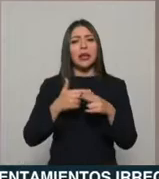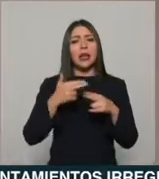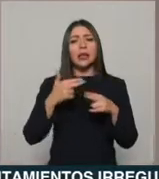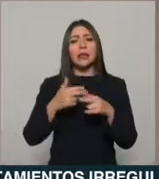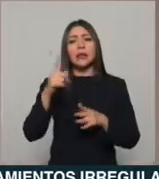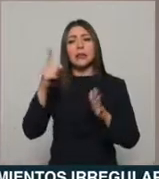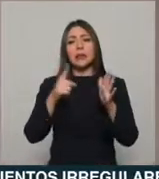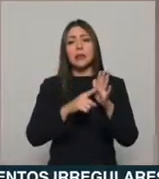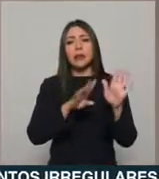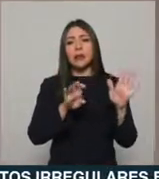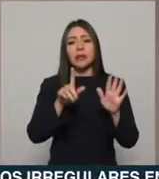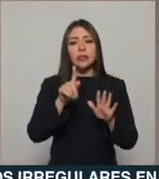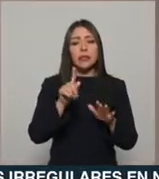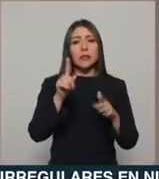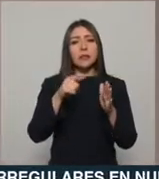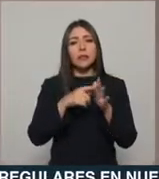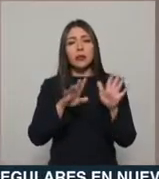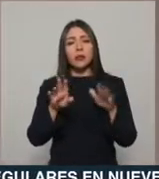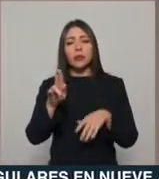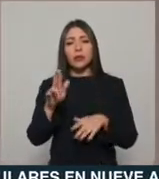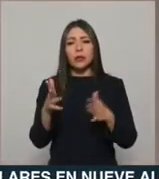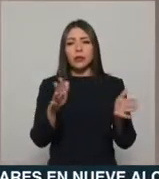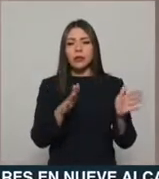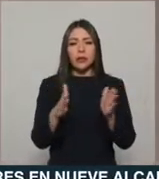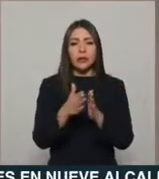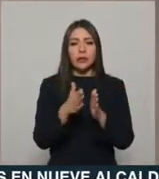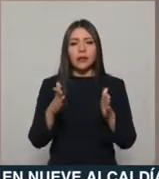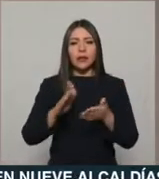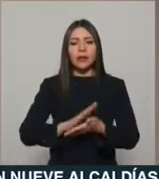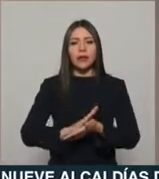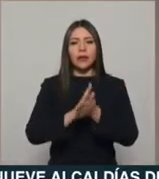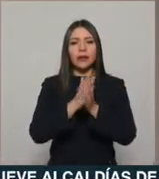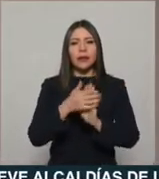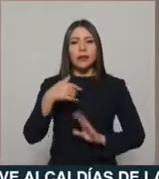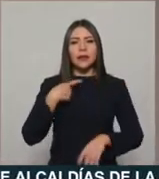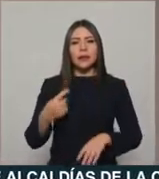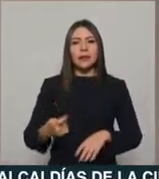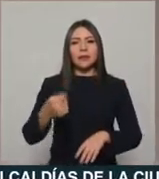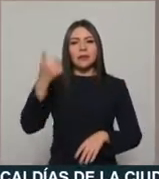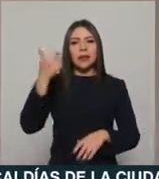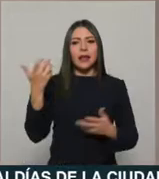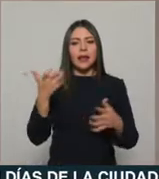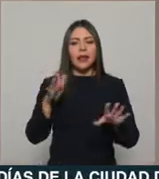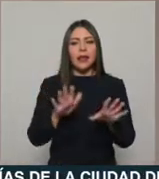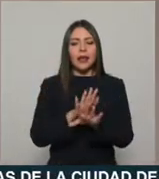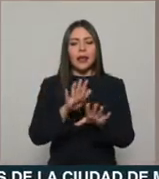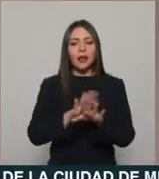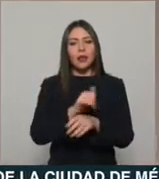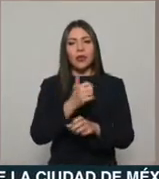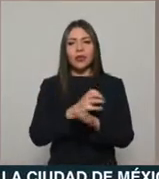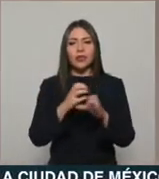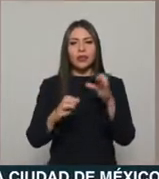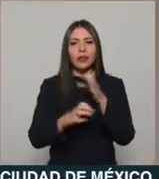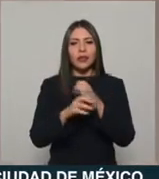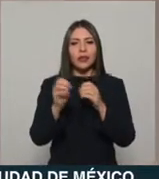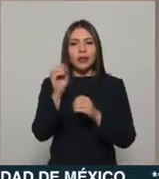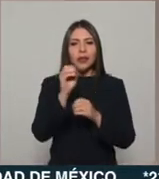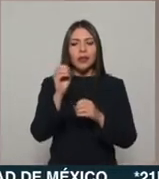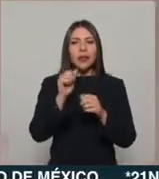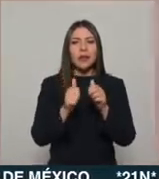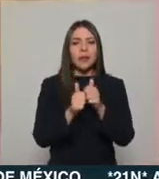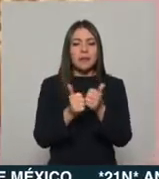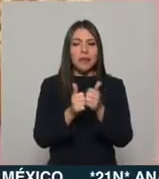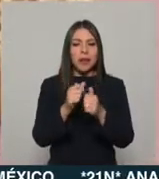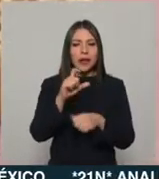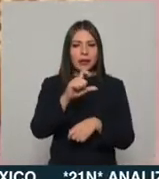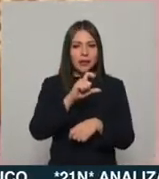80 se comenzó a transformar la alegría. Yo fui uno de los pioneros que comenzamos a transformar la alegría en panquecitos